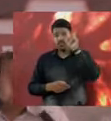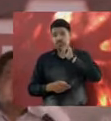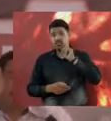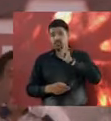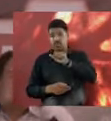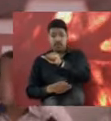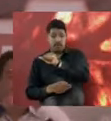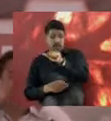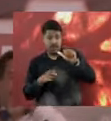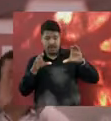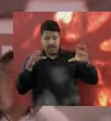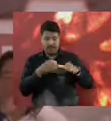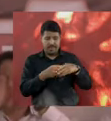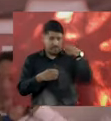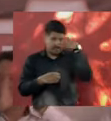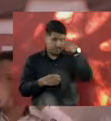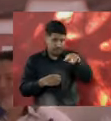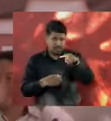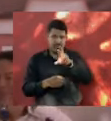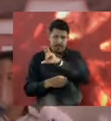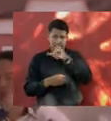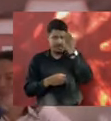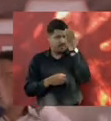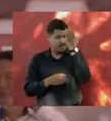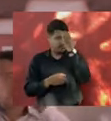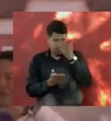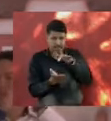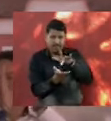mujeres mexicanas.